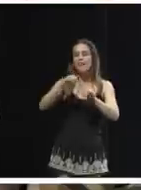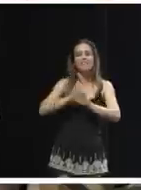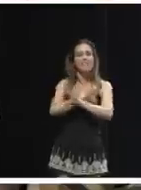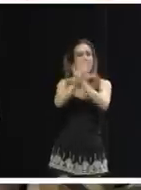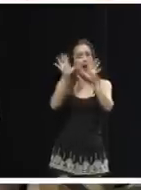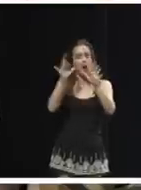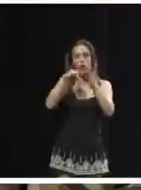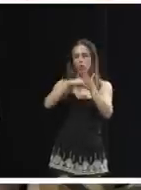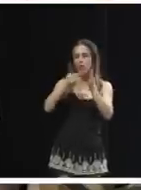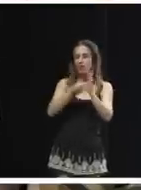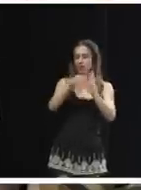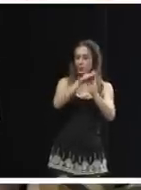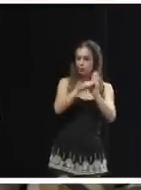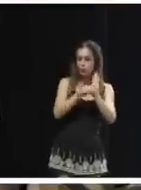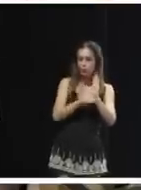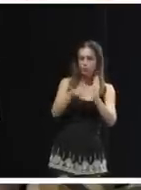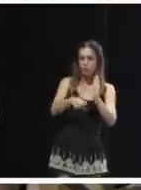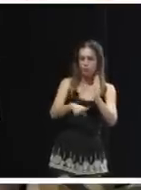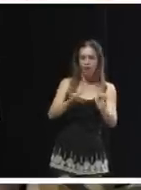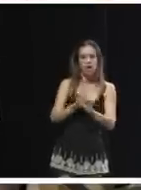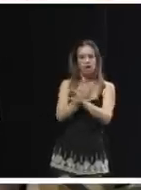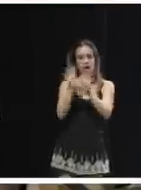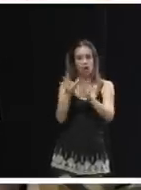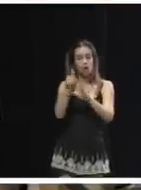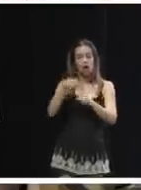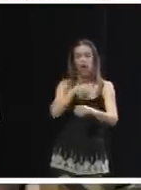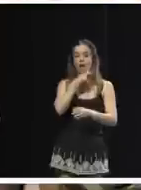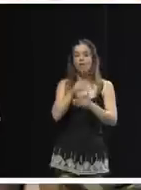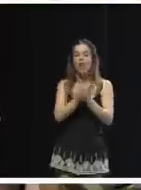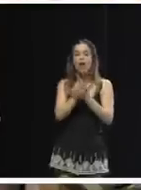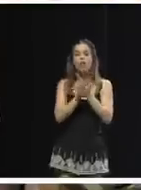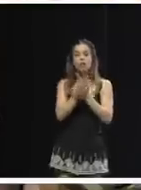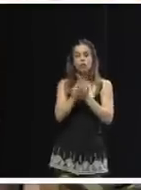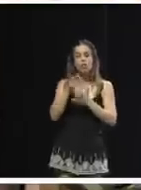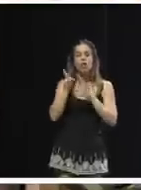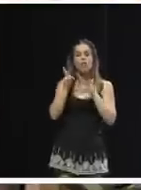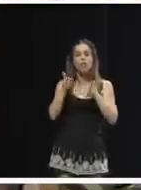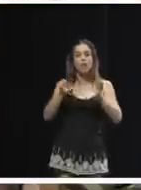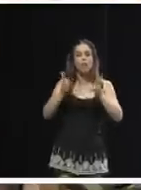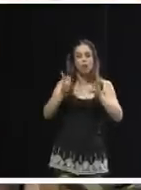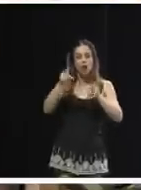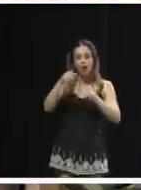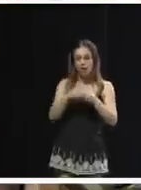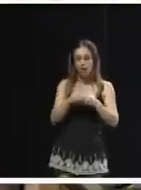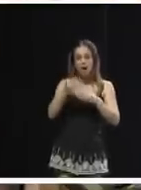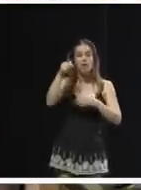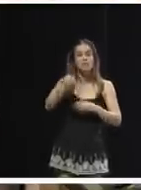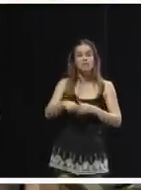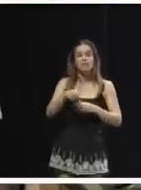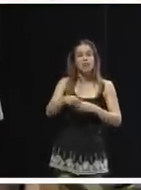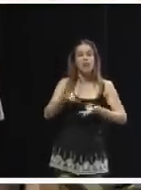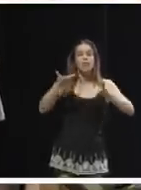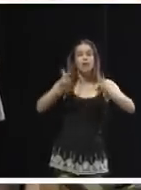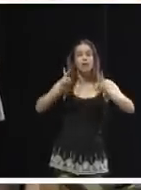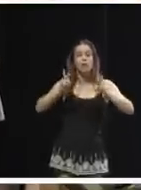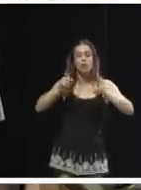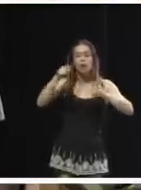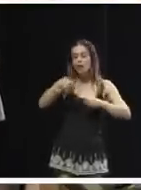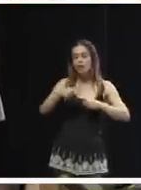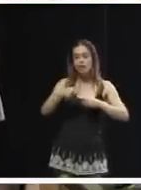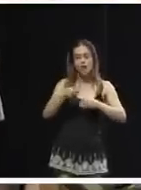planteamientos. Estamos hablando de democracia. Estamos diciendo que la democracia no es ir a votar